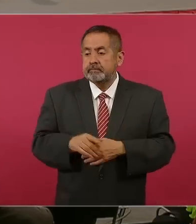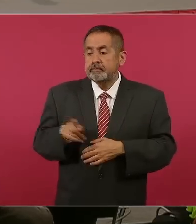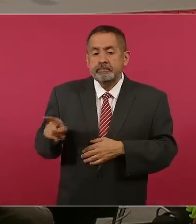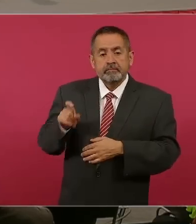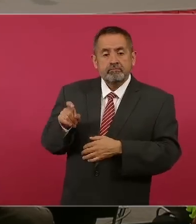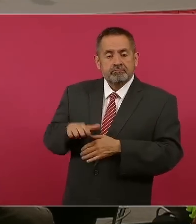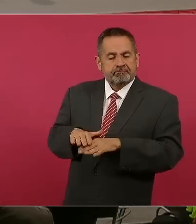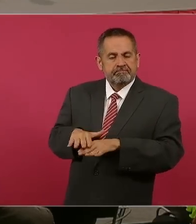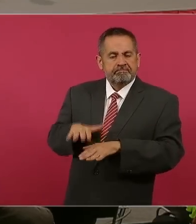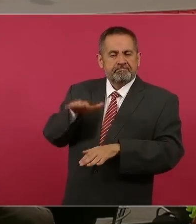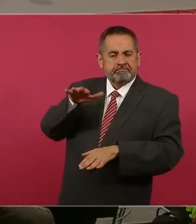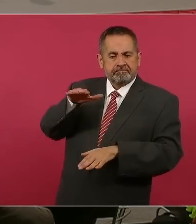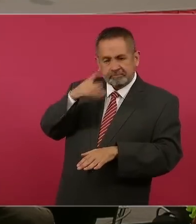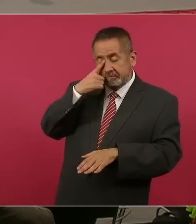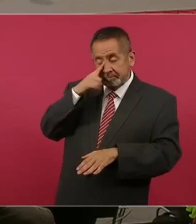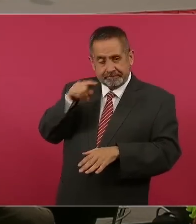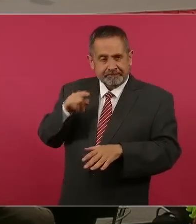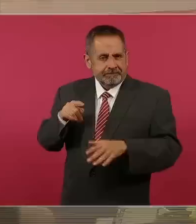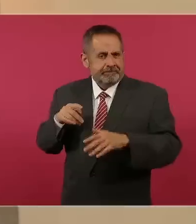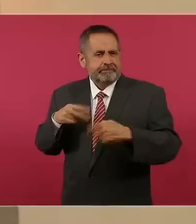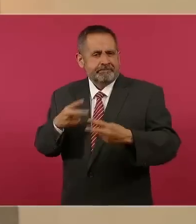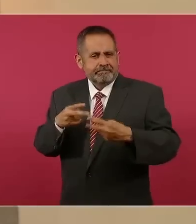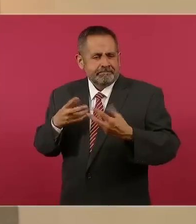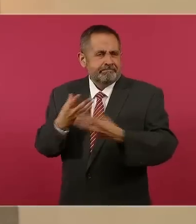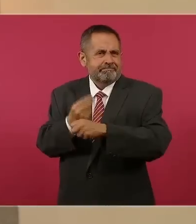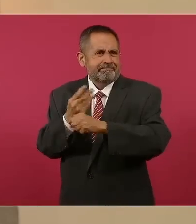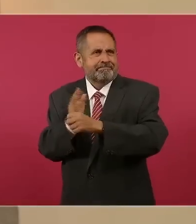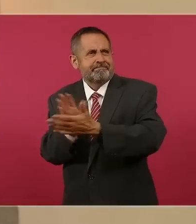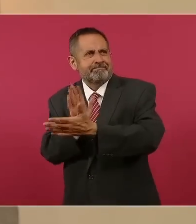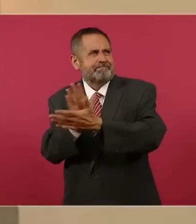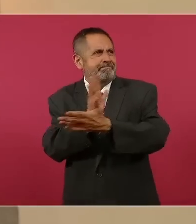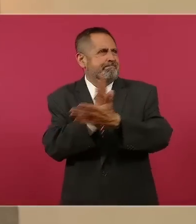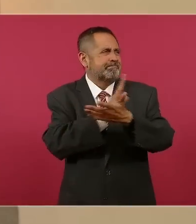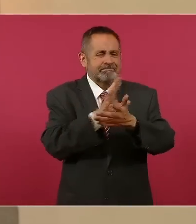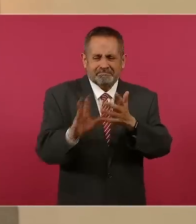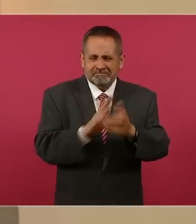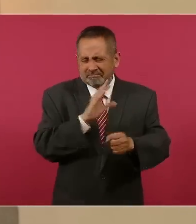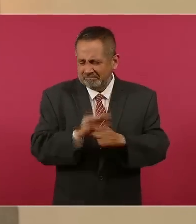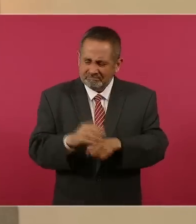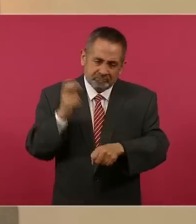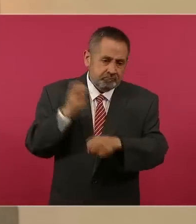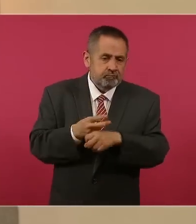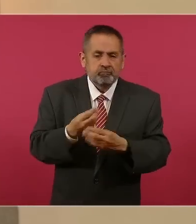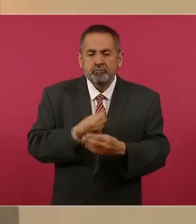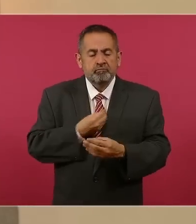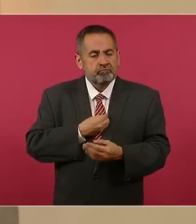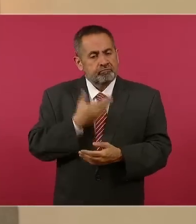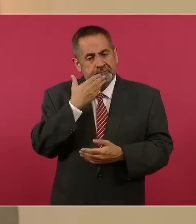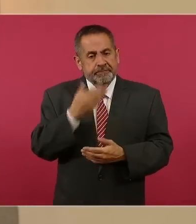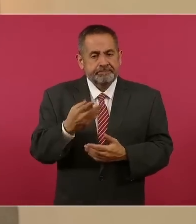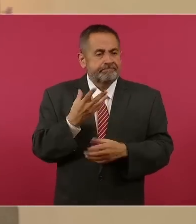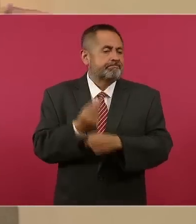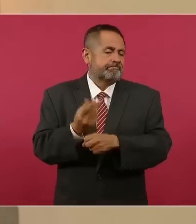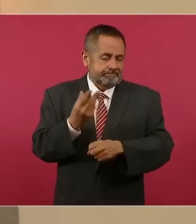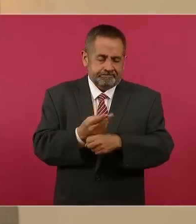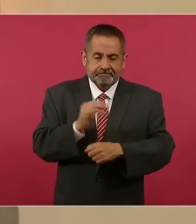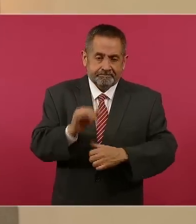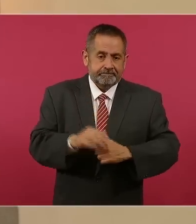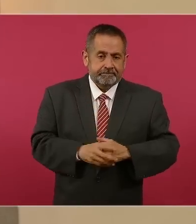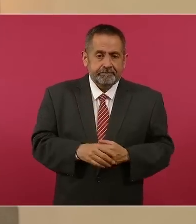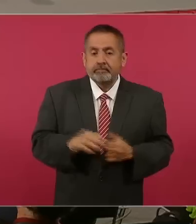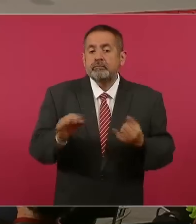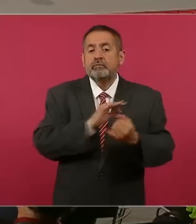principal existente también para que resista toda esta nueva cantidad de agua que va a transportarse. Y finalmente el